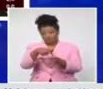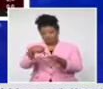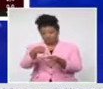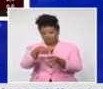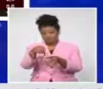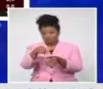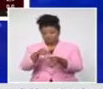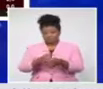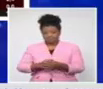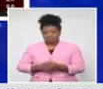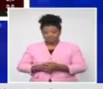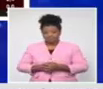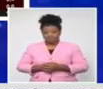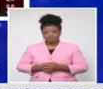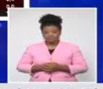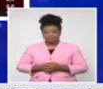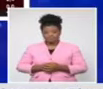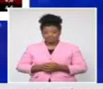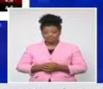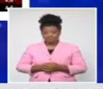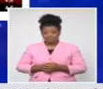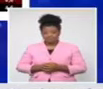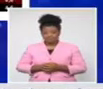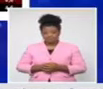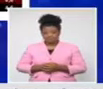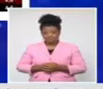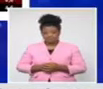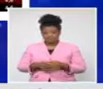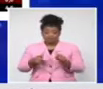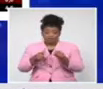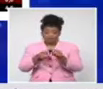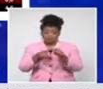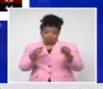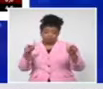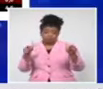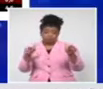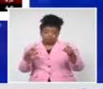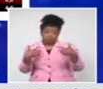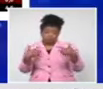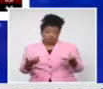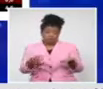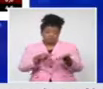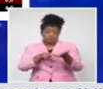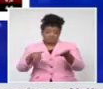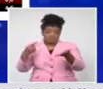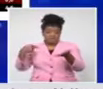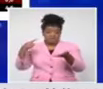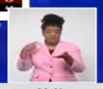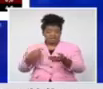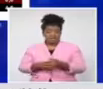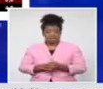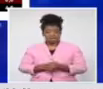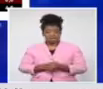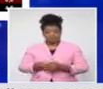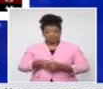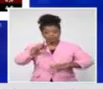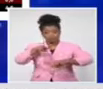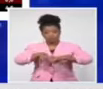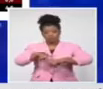Juventud. La mayor positividad de las muestras procesadas ayer en la provincia de Holguín.